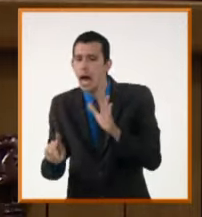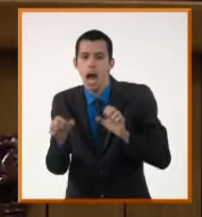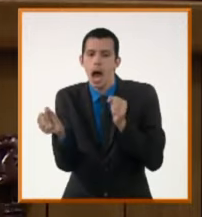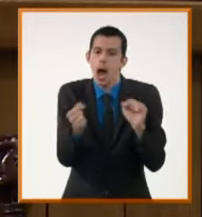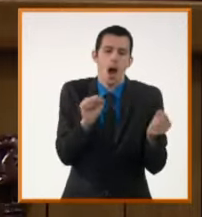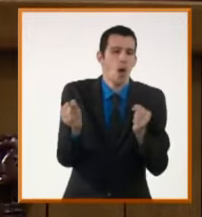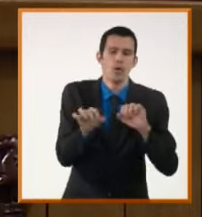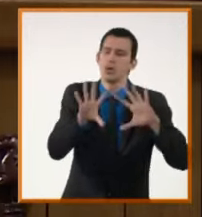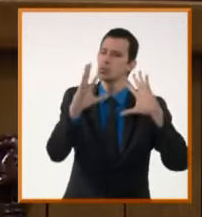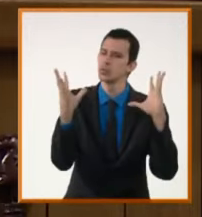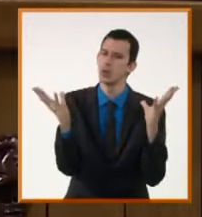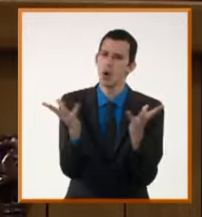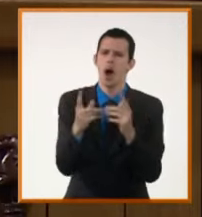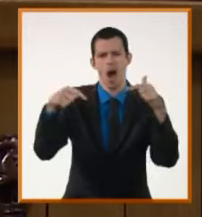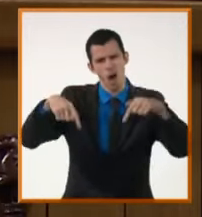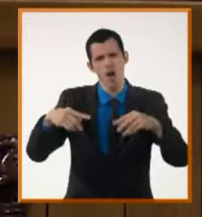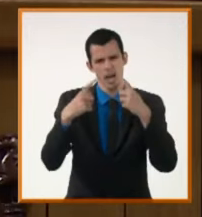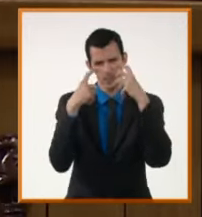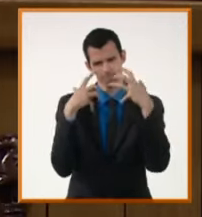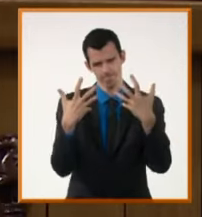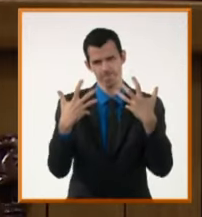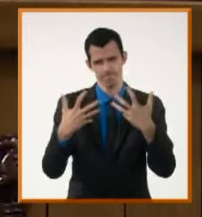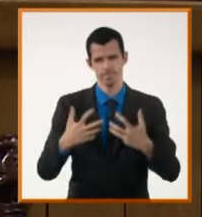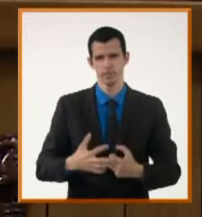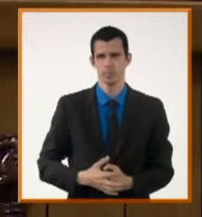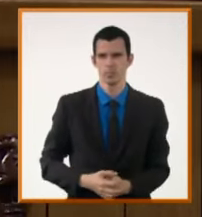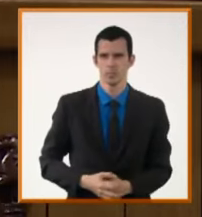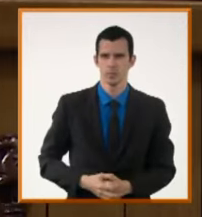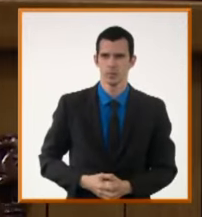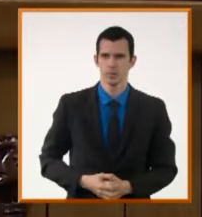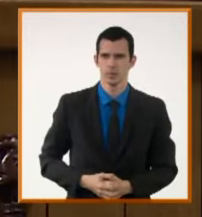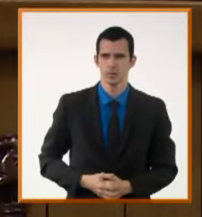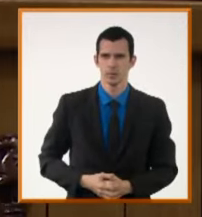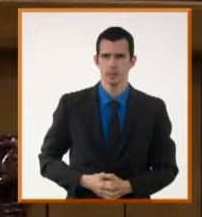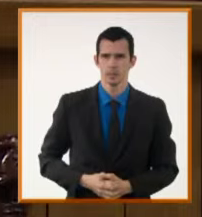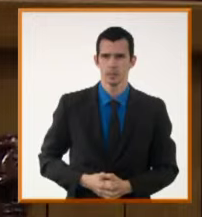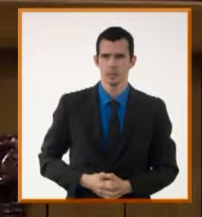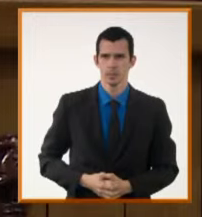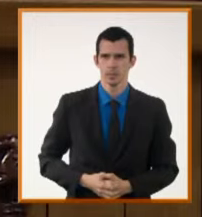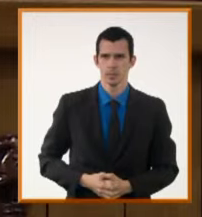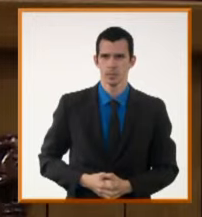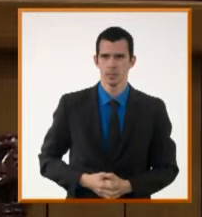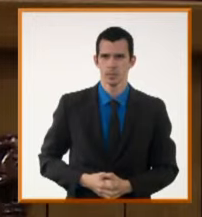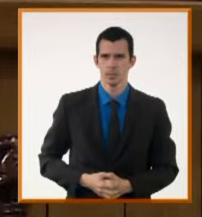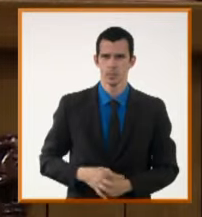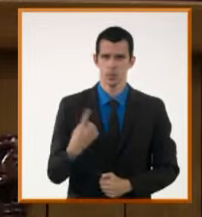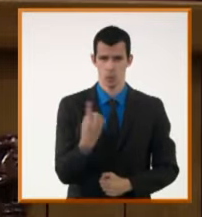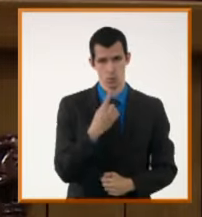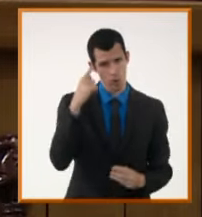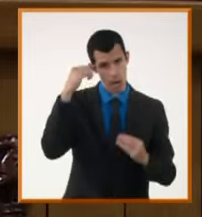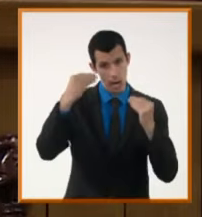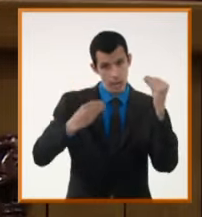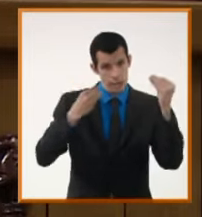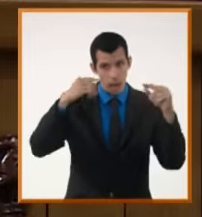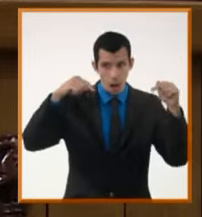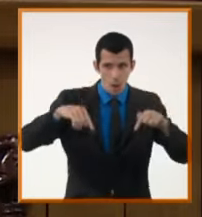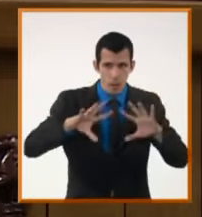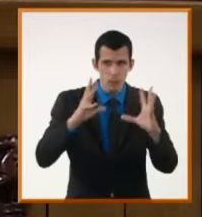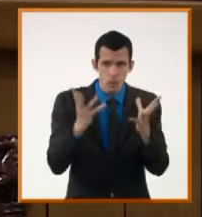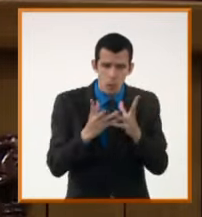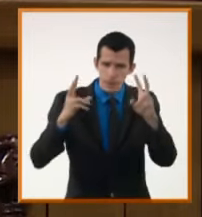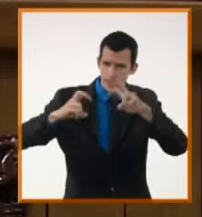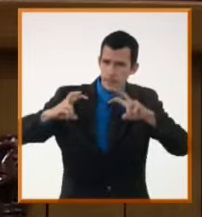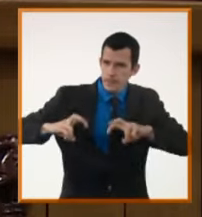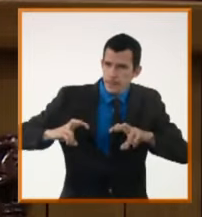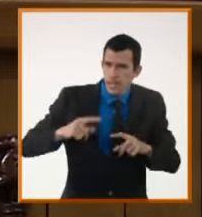diferencia entre los costos reales del agua y lo que se cobra. Nosotros vamos estudiando así, estamos en